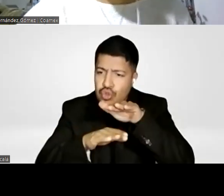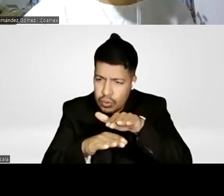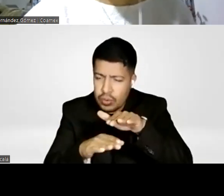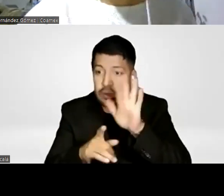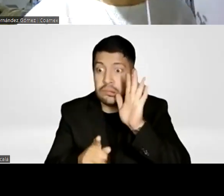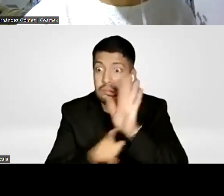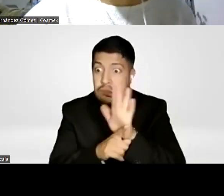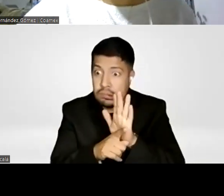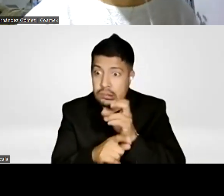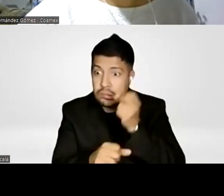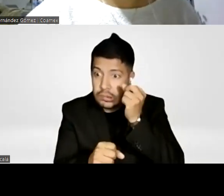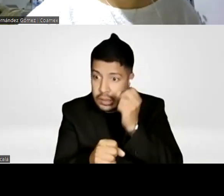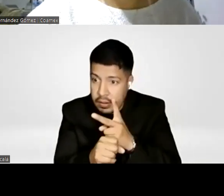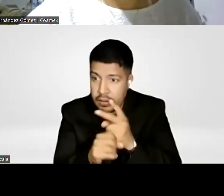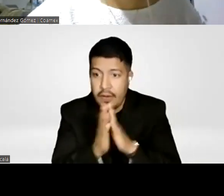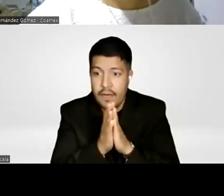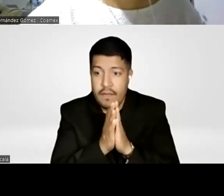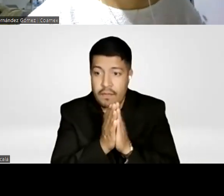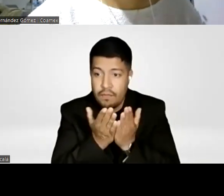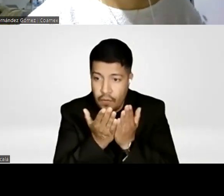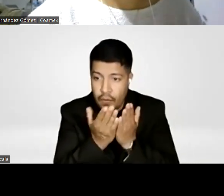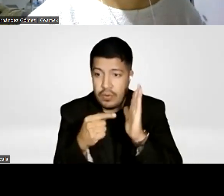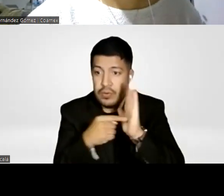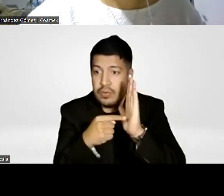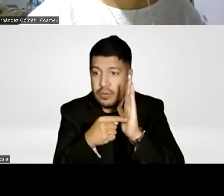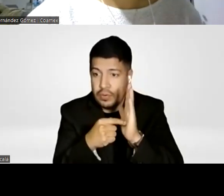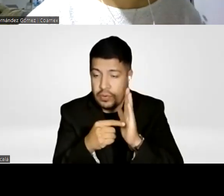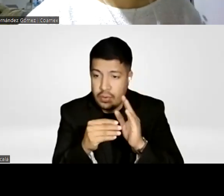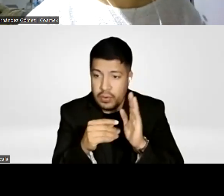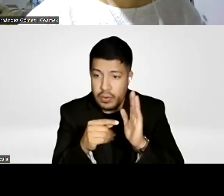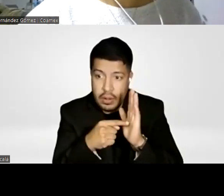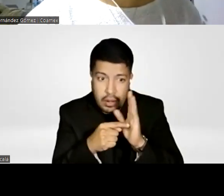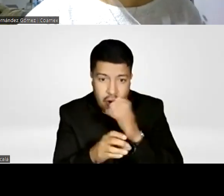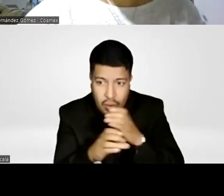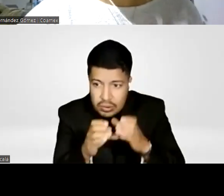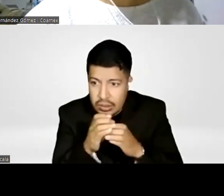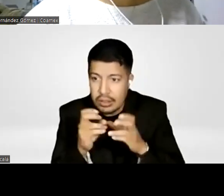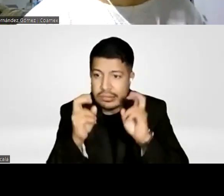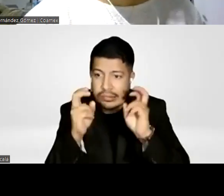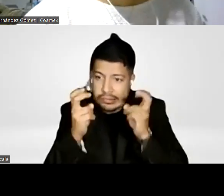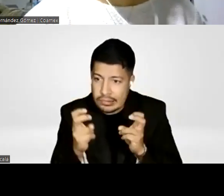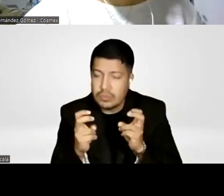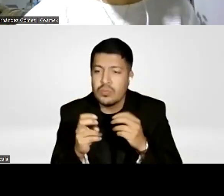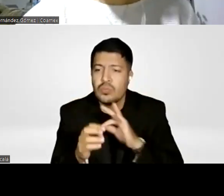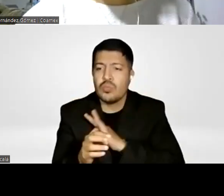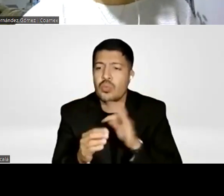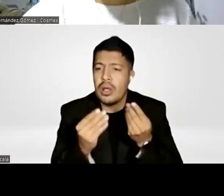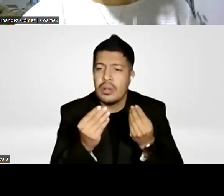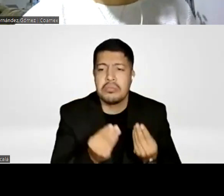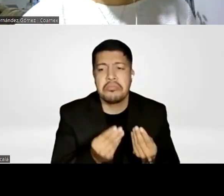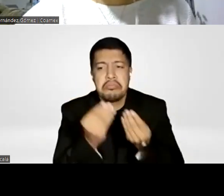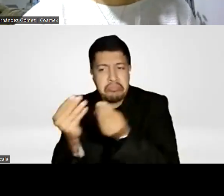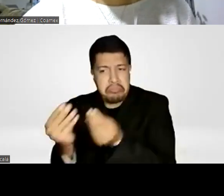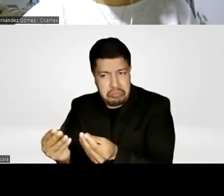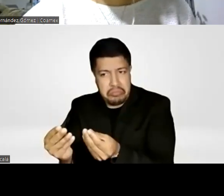algunos folletitos o cosas así para que ella pueda inclusive dárselos